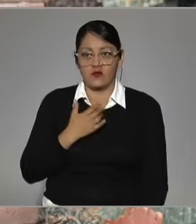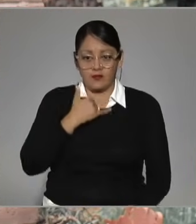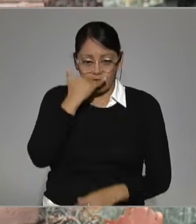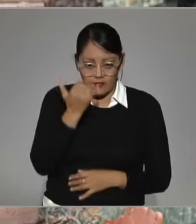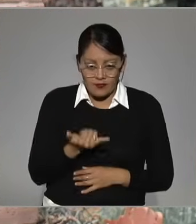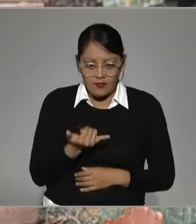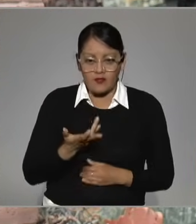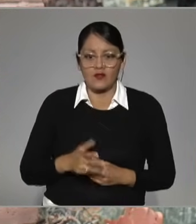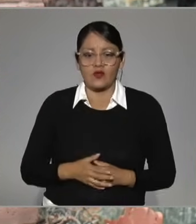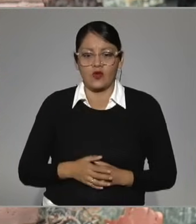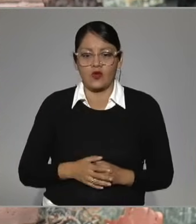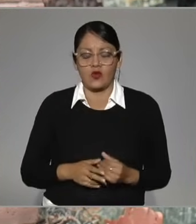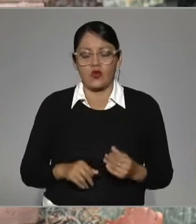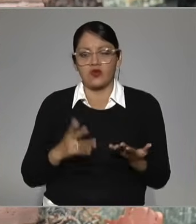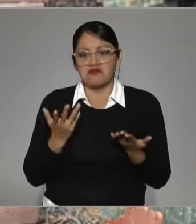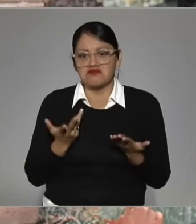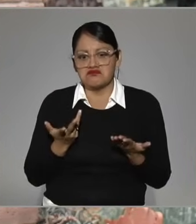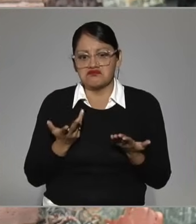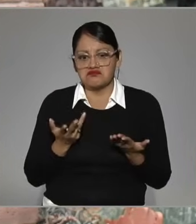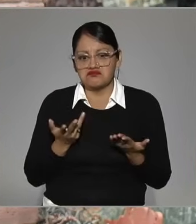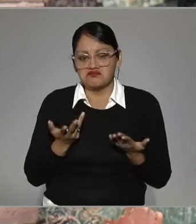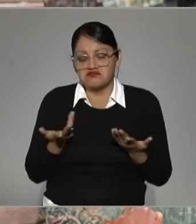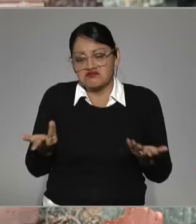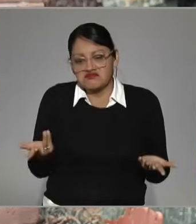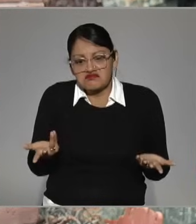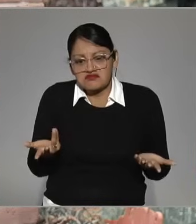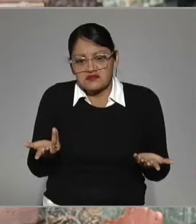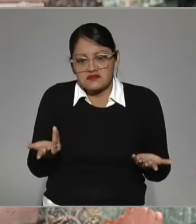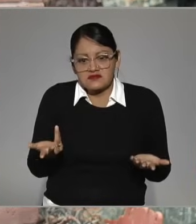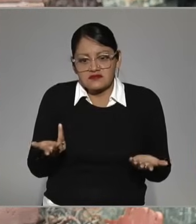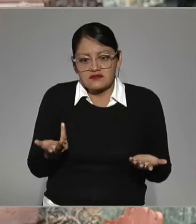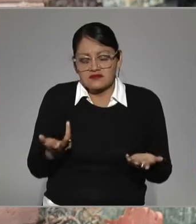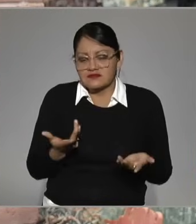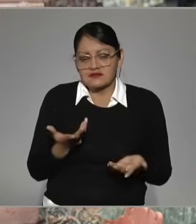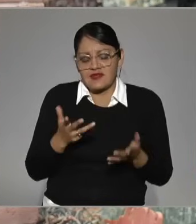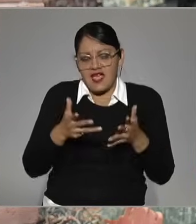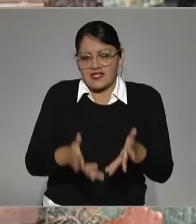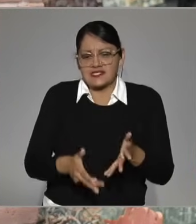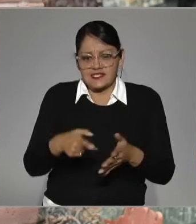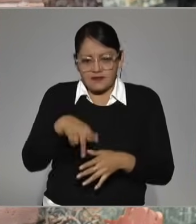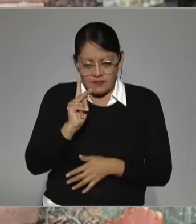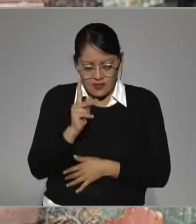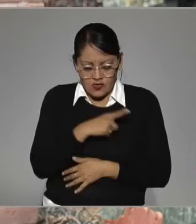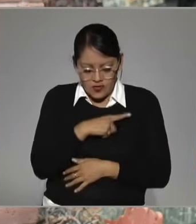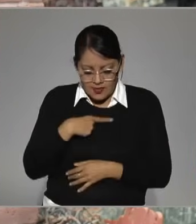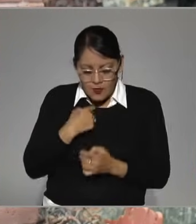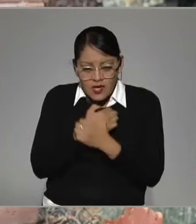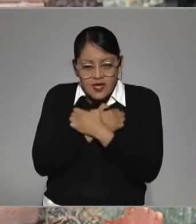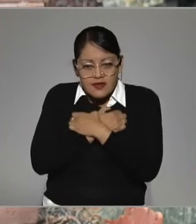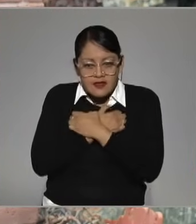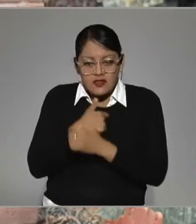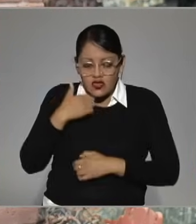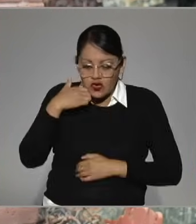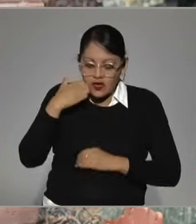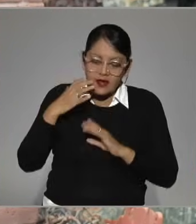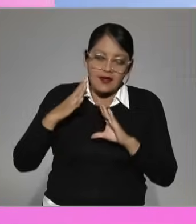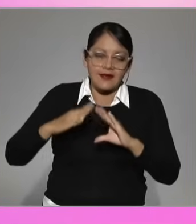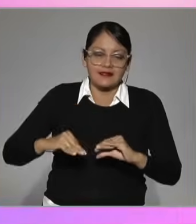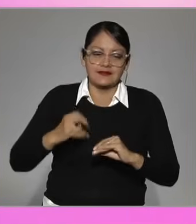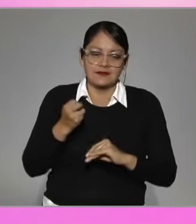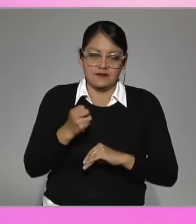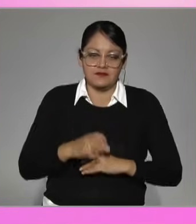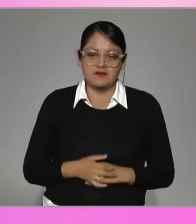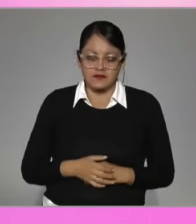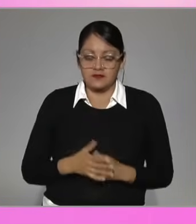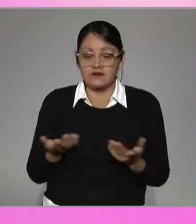equivocaciones o lo que fuera, pues sería así, pero sería con la educación que yo quisiera darles a mis hijos,